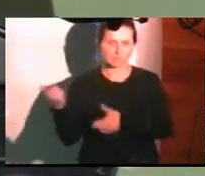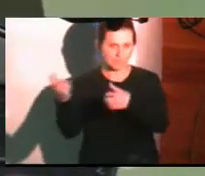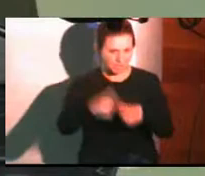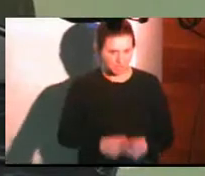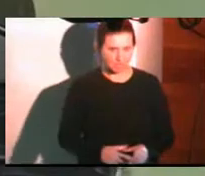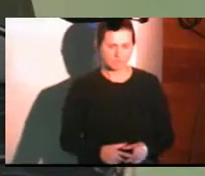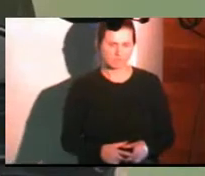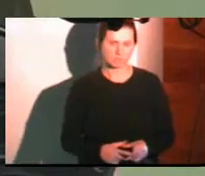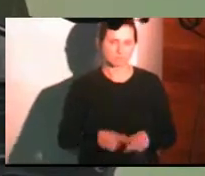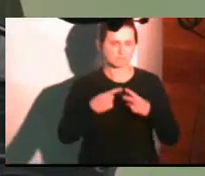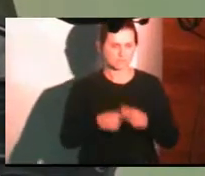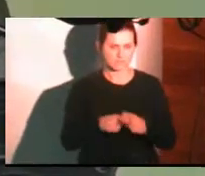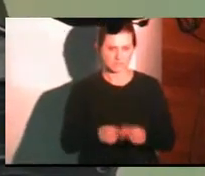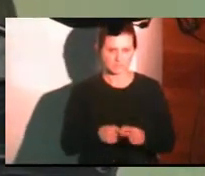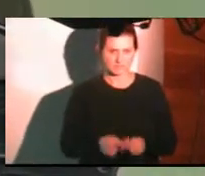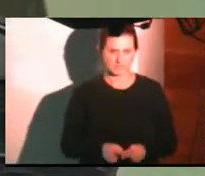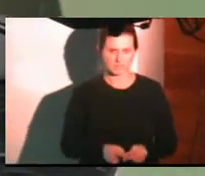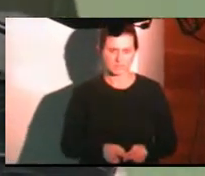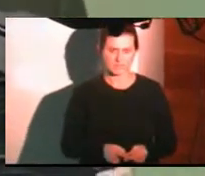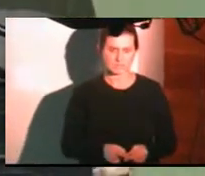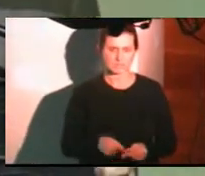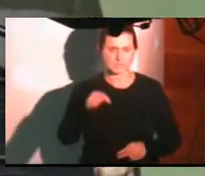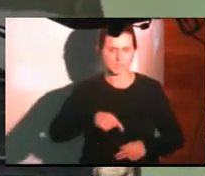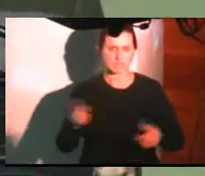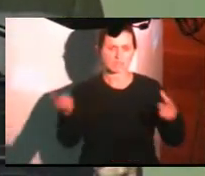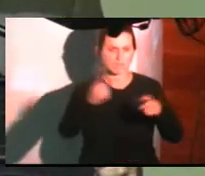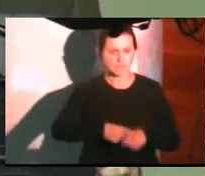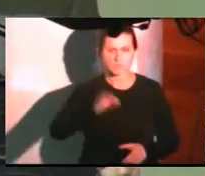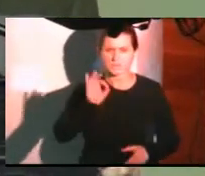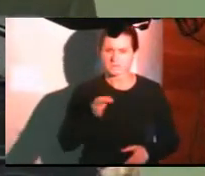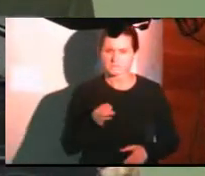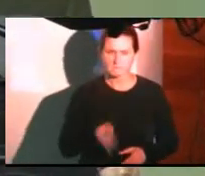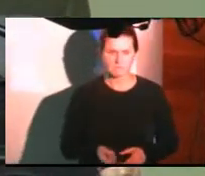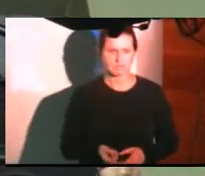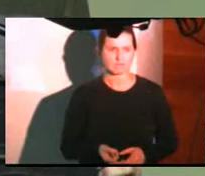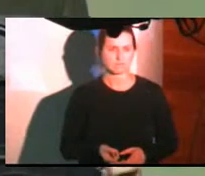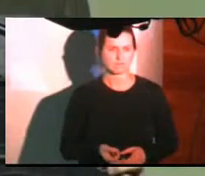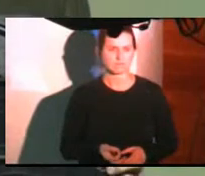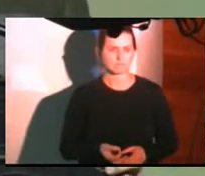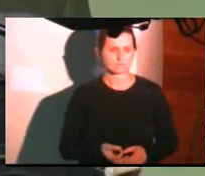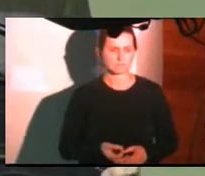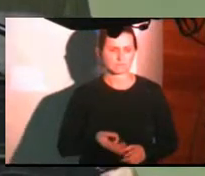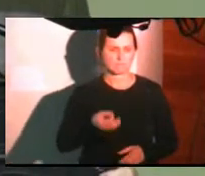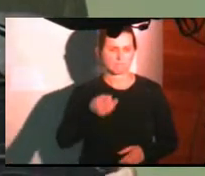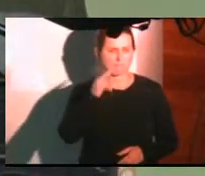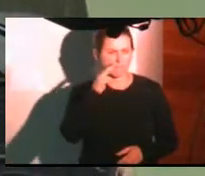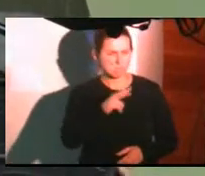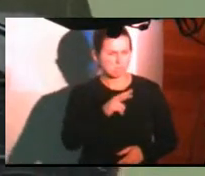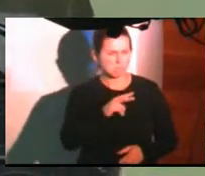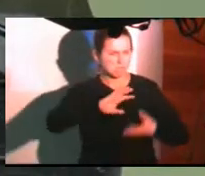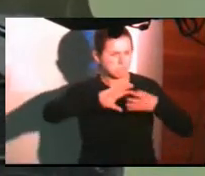estas reuniones de la tecnología, estas reuniones del saber, ver cómo avanzar en esta